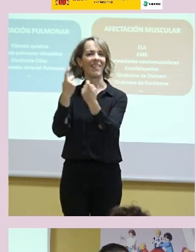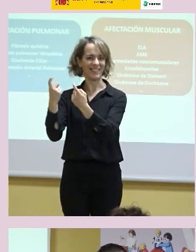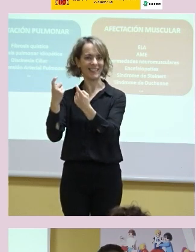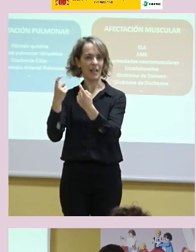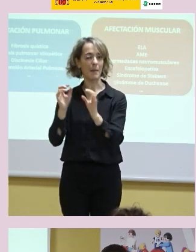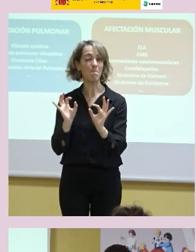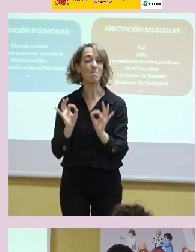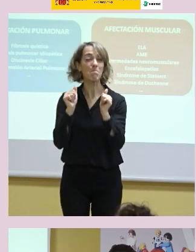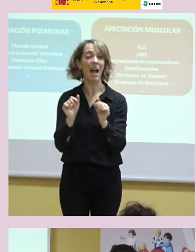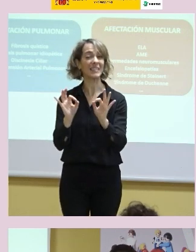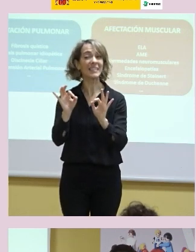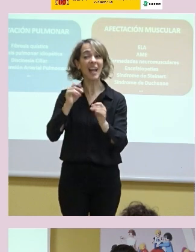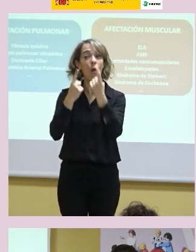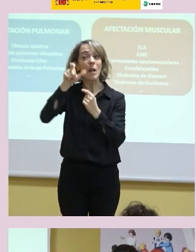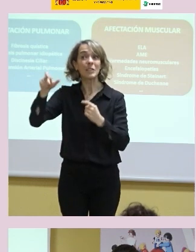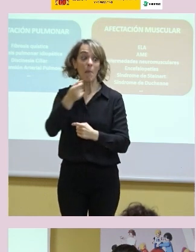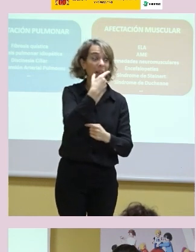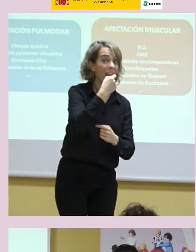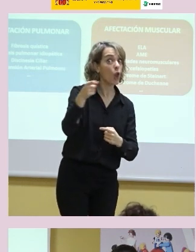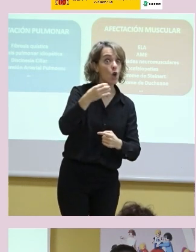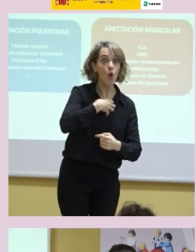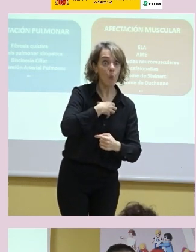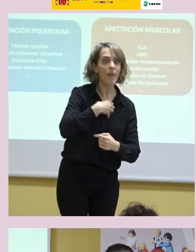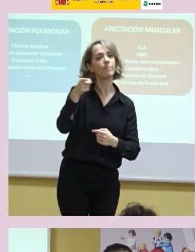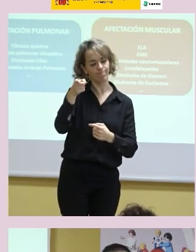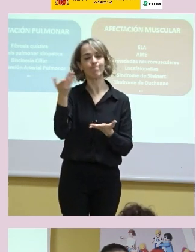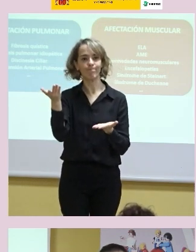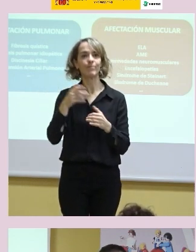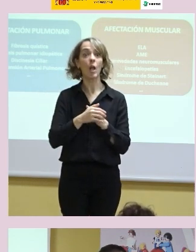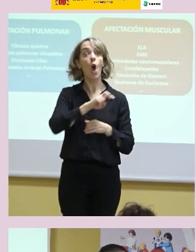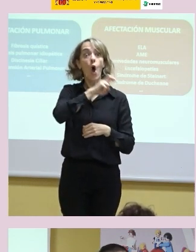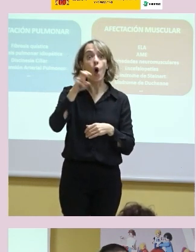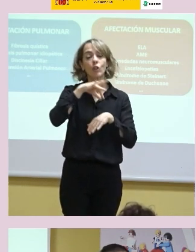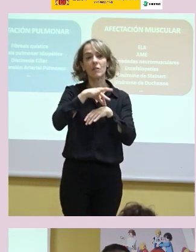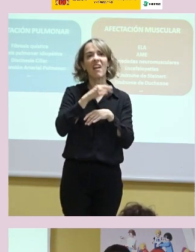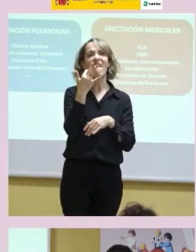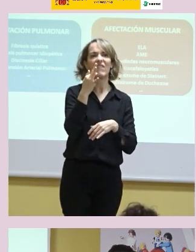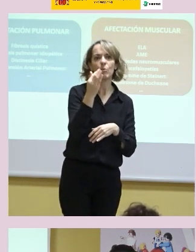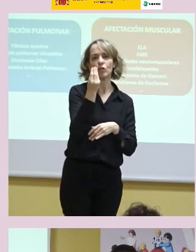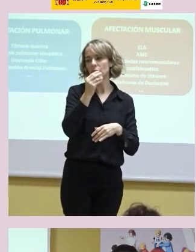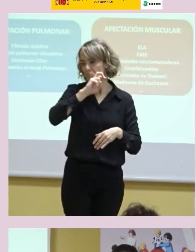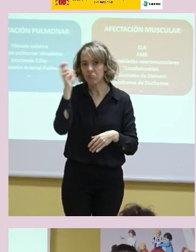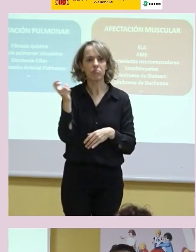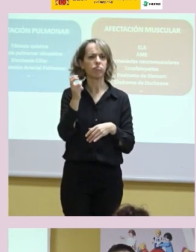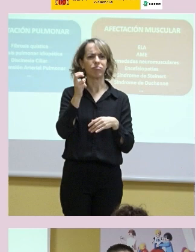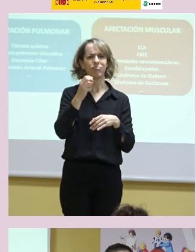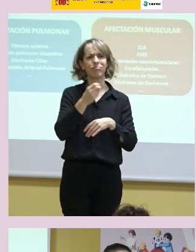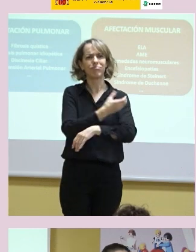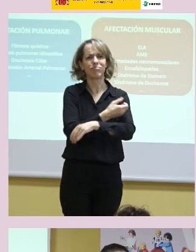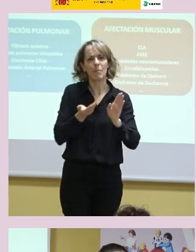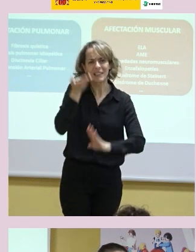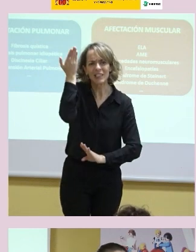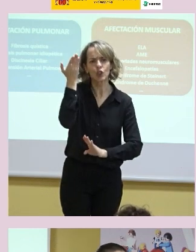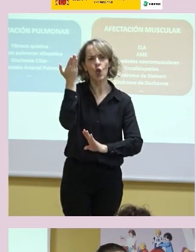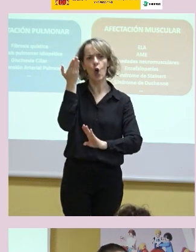no pueden tomar esta medicación. Otras patologías como la fibrosis pulmonar idiopática, la distinesia ciliar, la hipertensión arterial pulmonar,